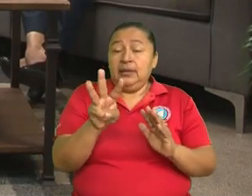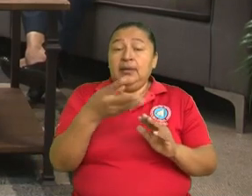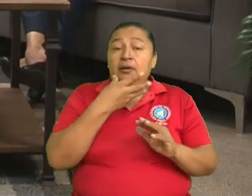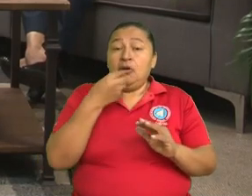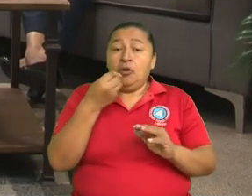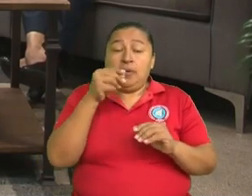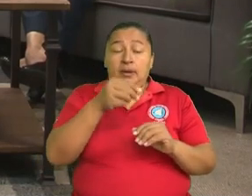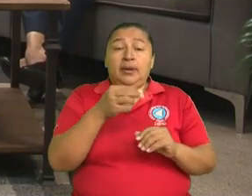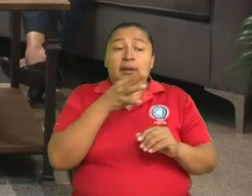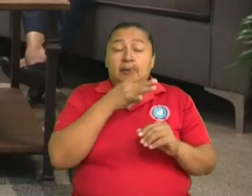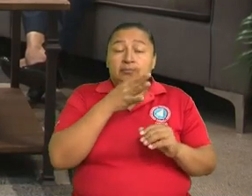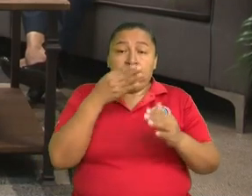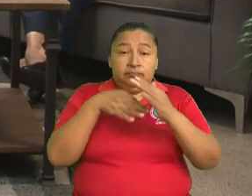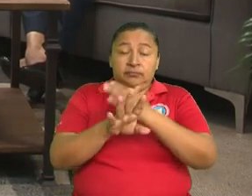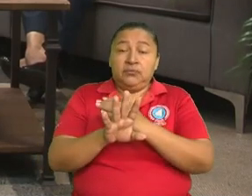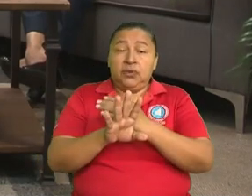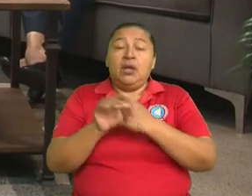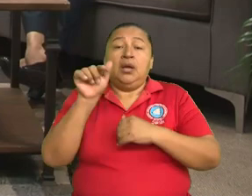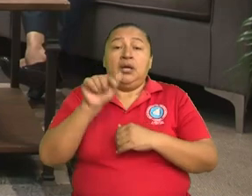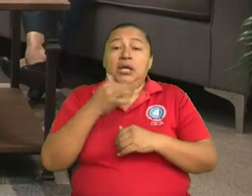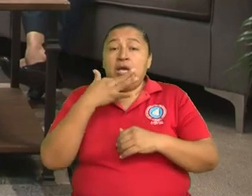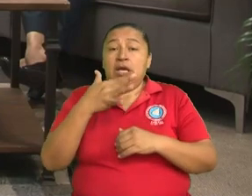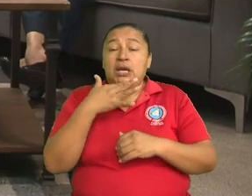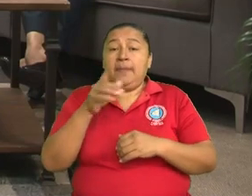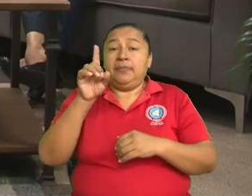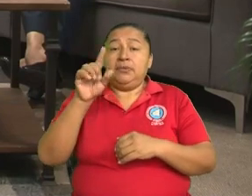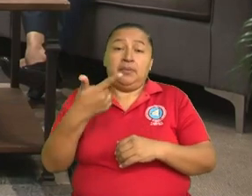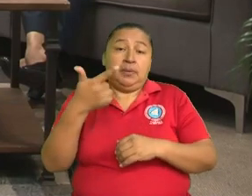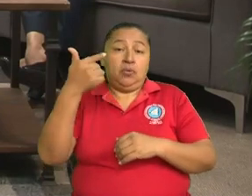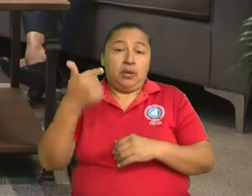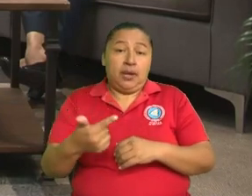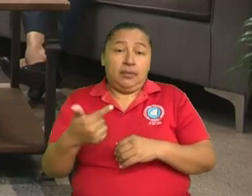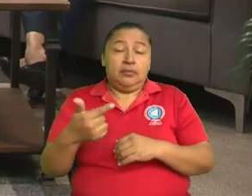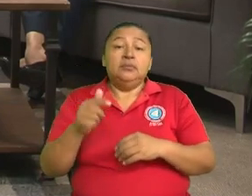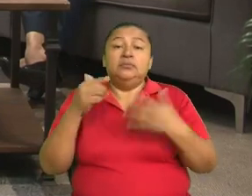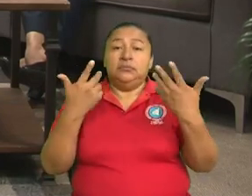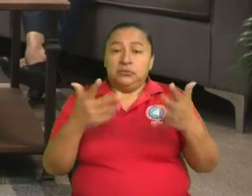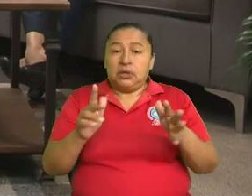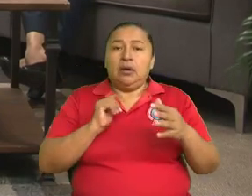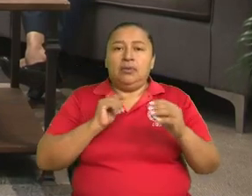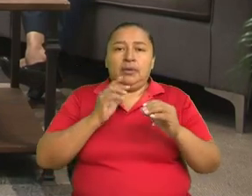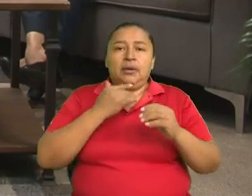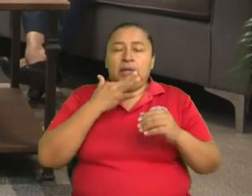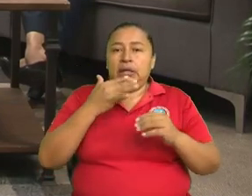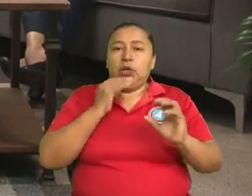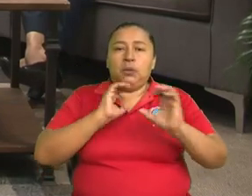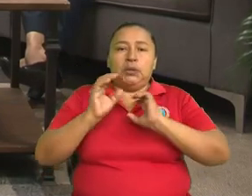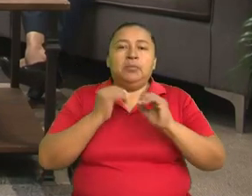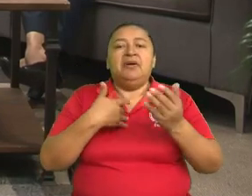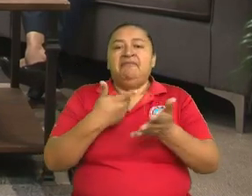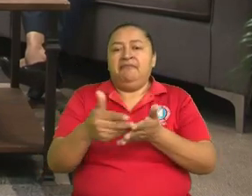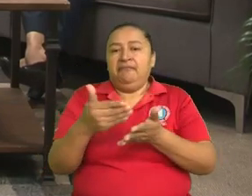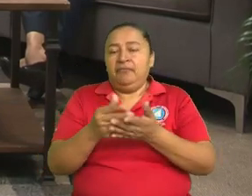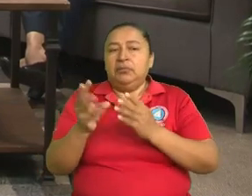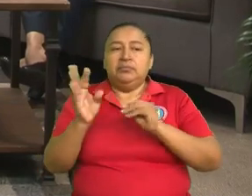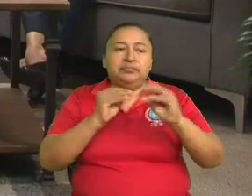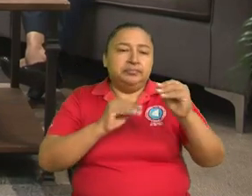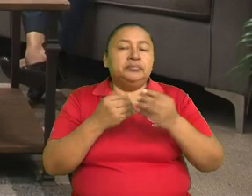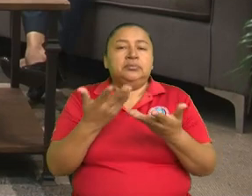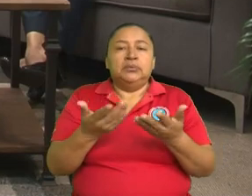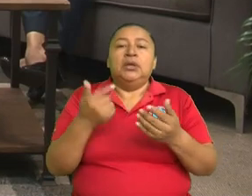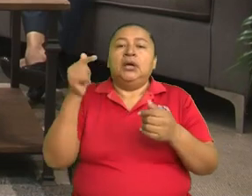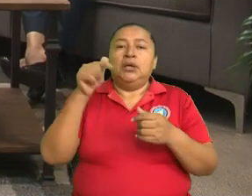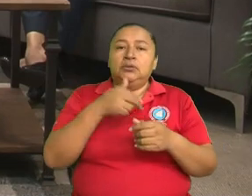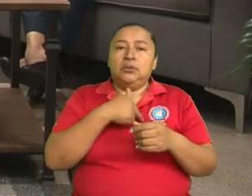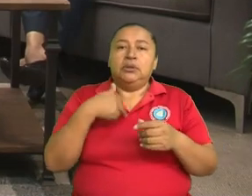entre a inglés de secundaria en séptimo grado y vaya con un inglés comunicativo más fluido. Y entonces esto también nos